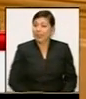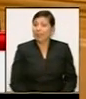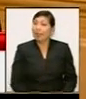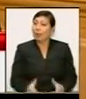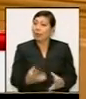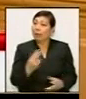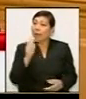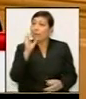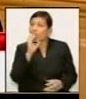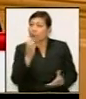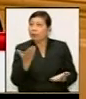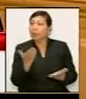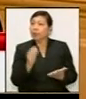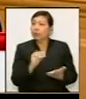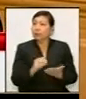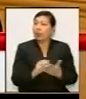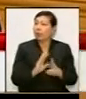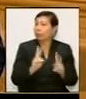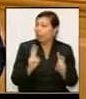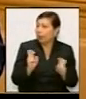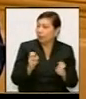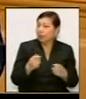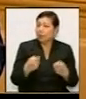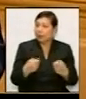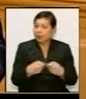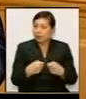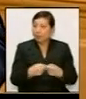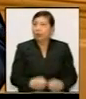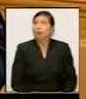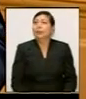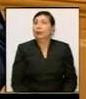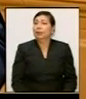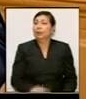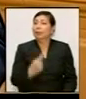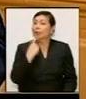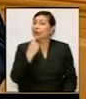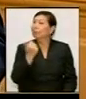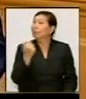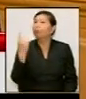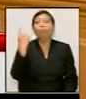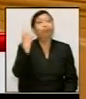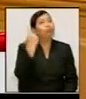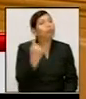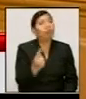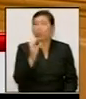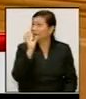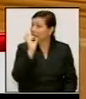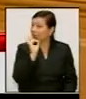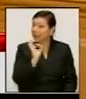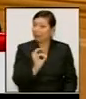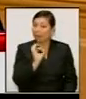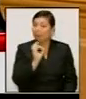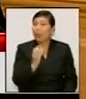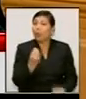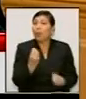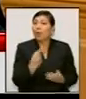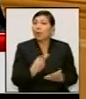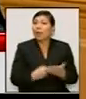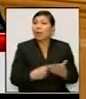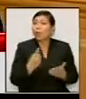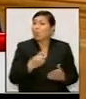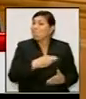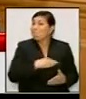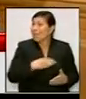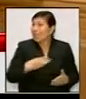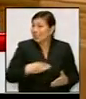quería averiguar o estar al tanto de temas de energía, Juan Inchaustegui era el referente. Era el referente porque no únicamente fue su